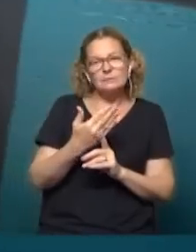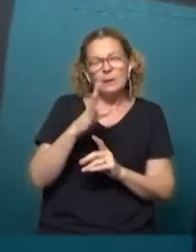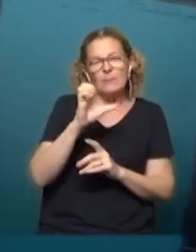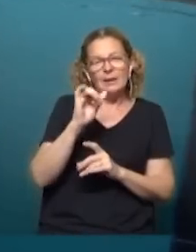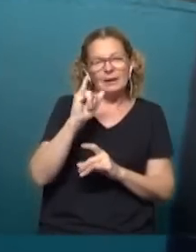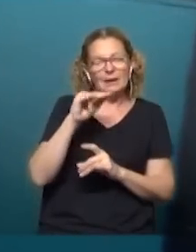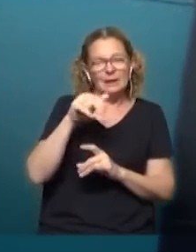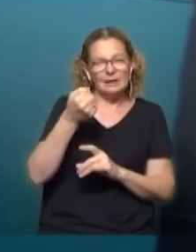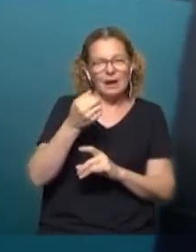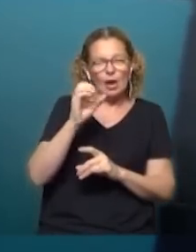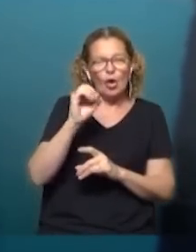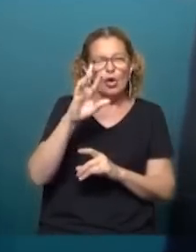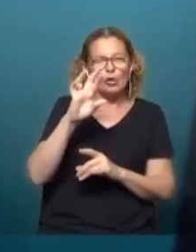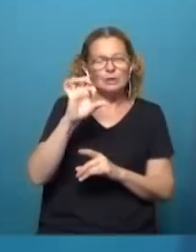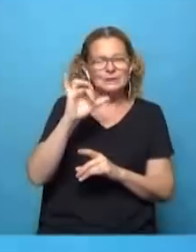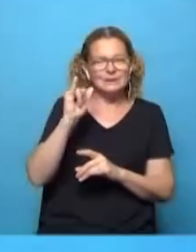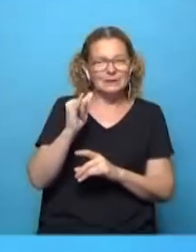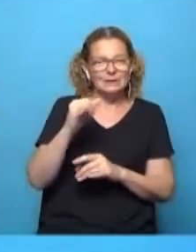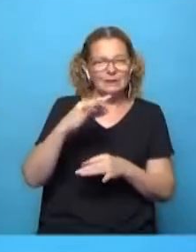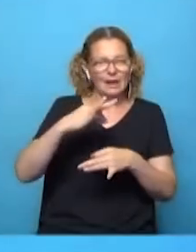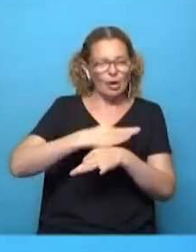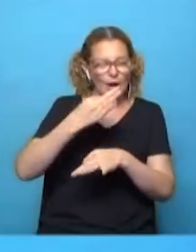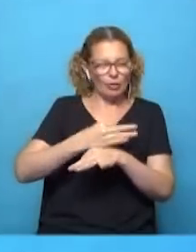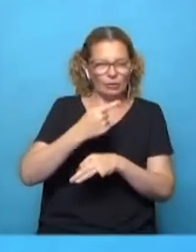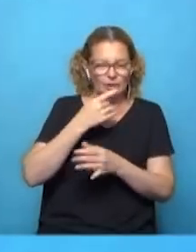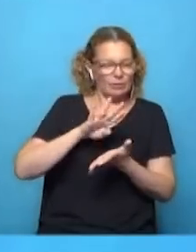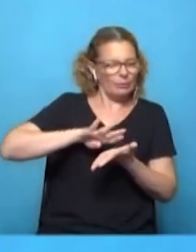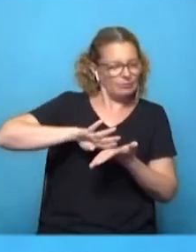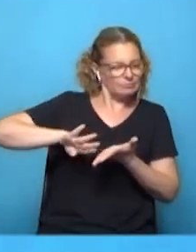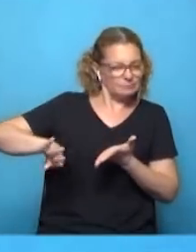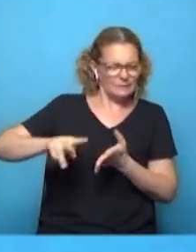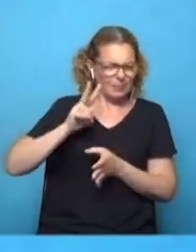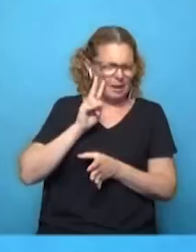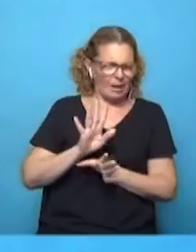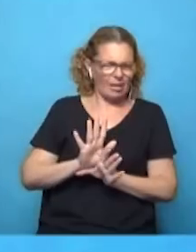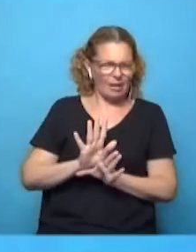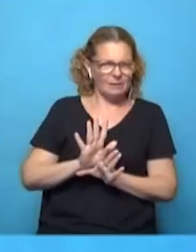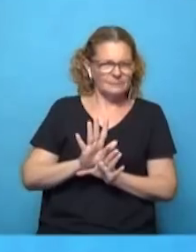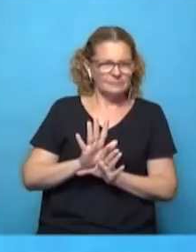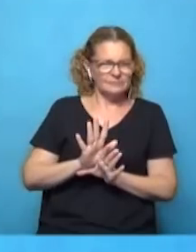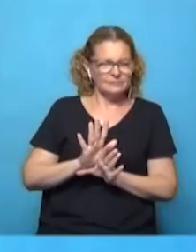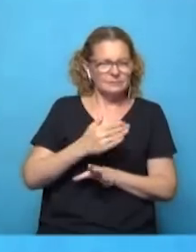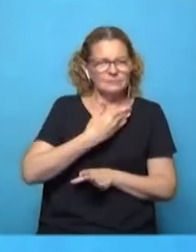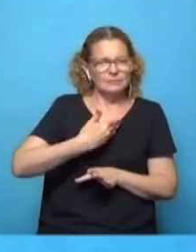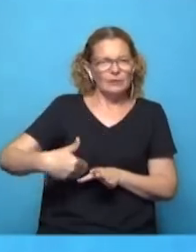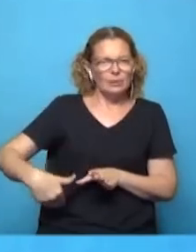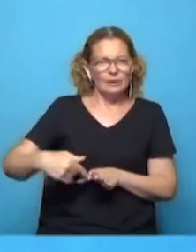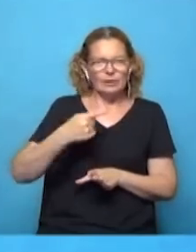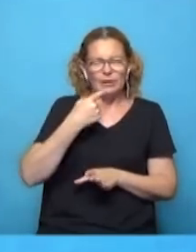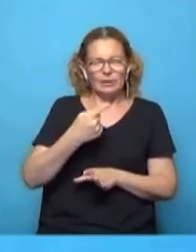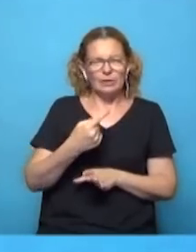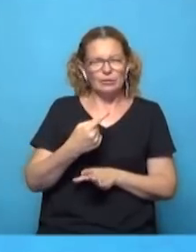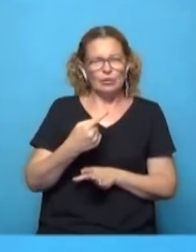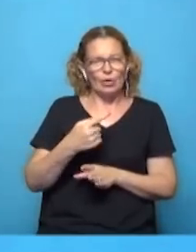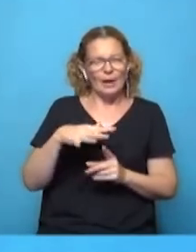Pereira el mismo orsi este Carolina acoso se desmarcaron un poco de esa de esa mirada que desde el gobierno se ha dado este